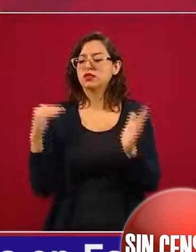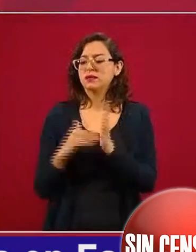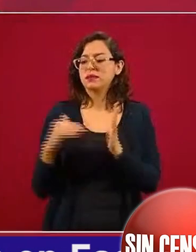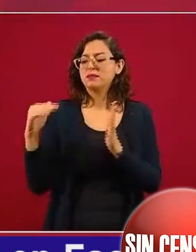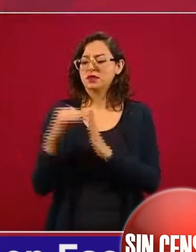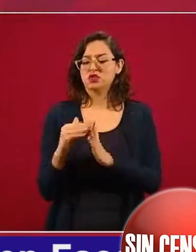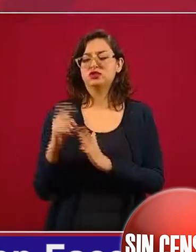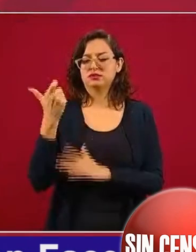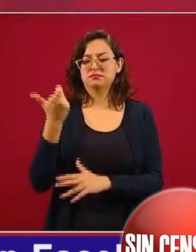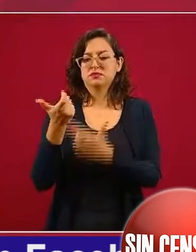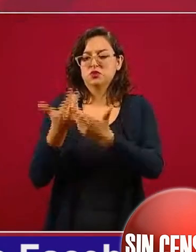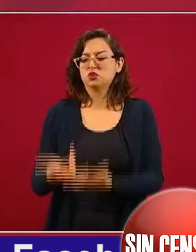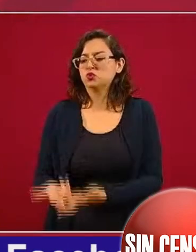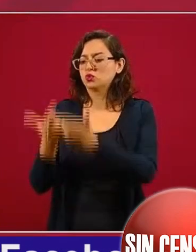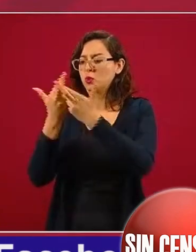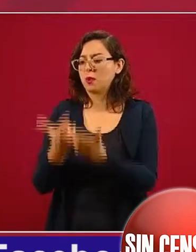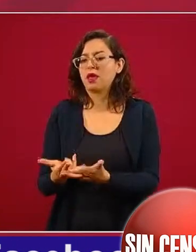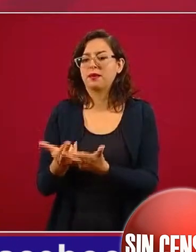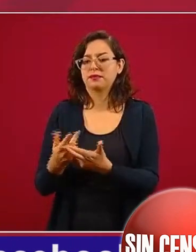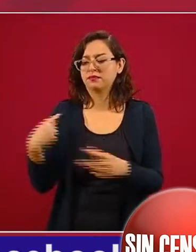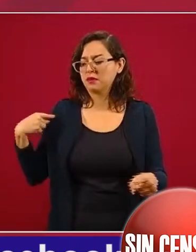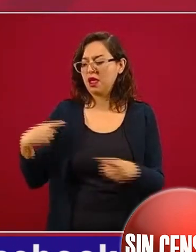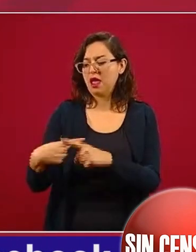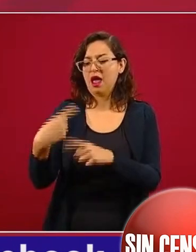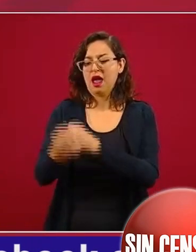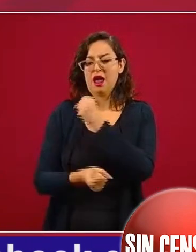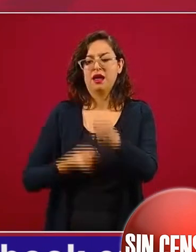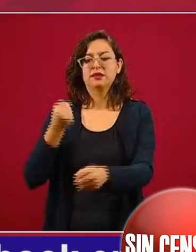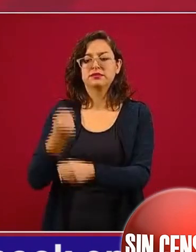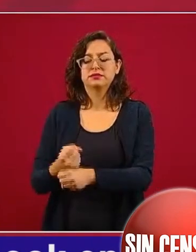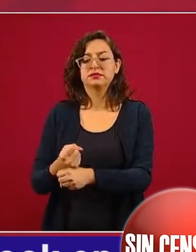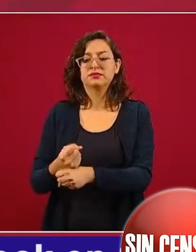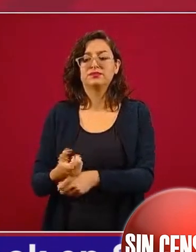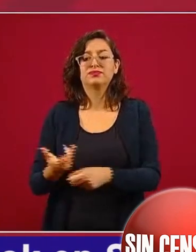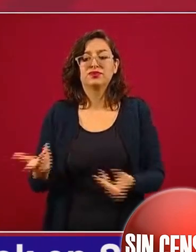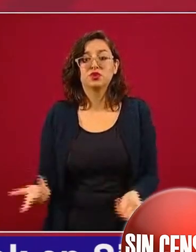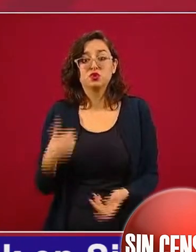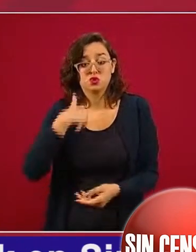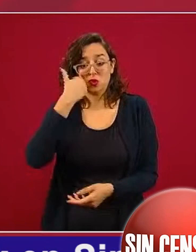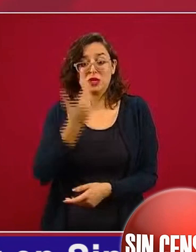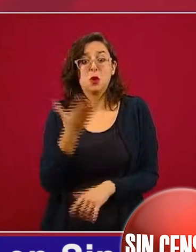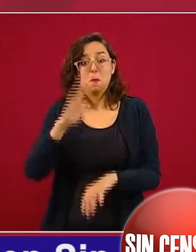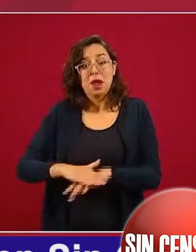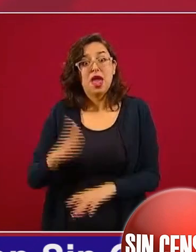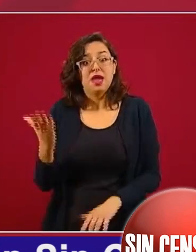millones este año. Yo quisiera más.